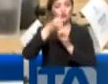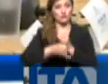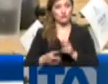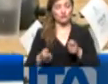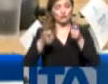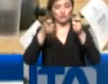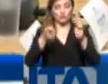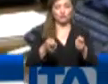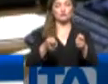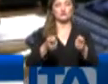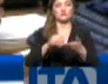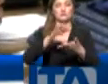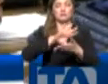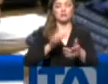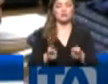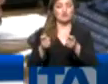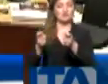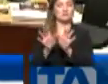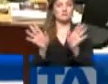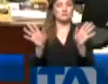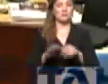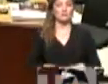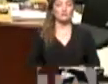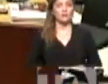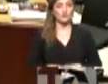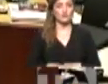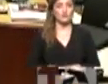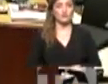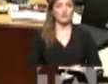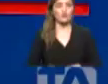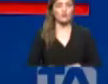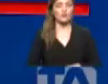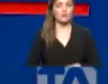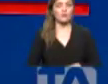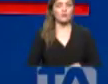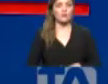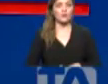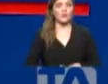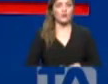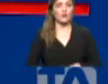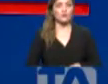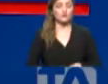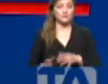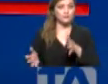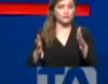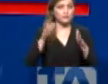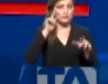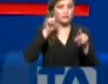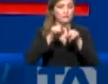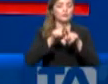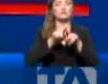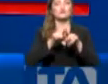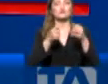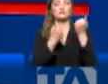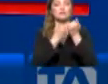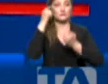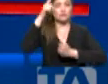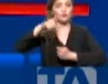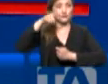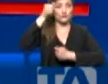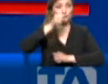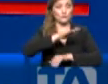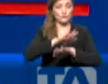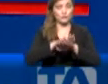este deberá ir al pleno. En Quito, Andrea Samaniego, 24 horas. En base al acuerdo que impulsa el gobierno nacional,